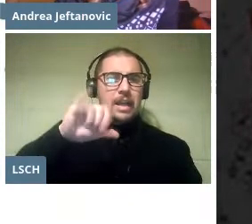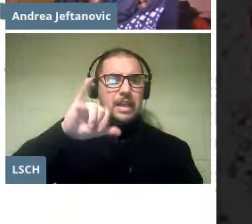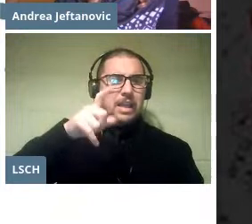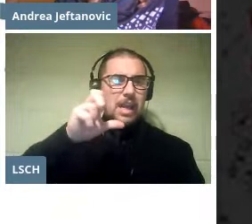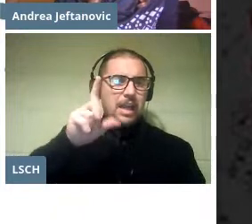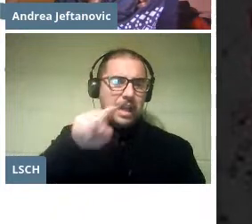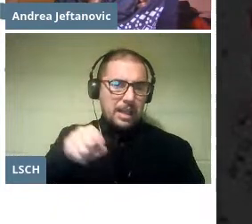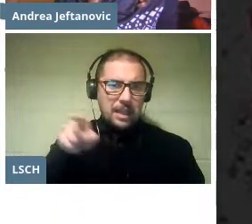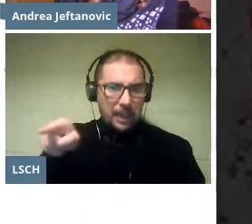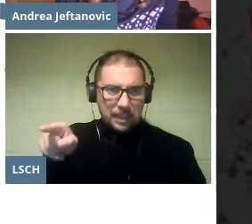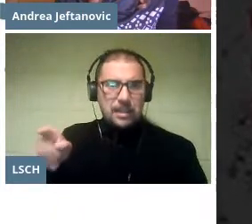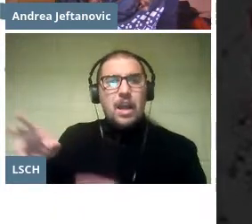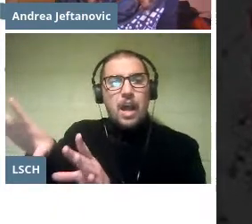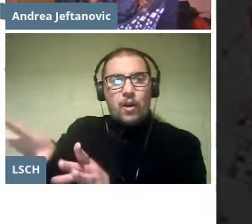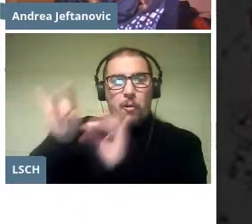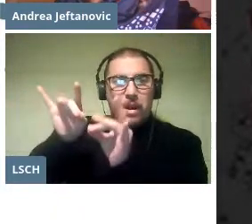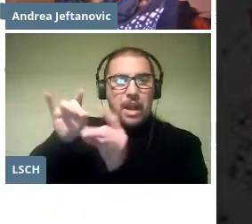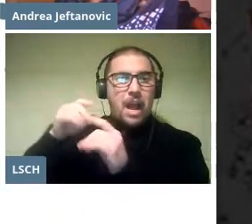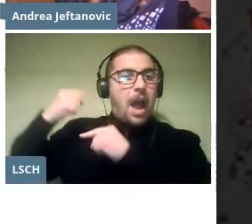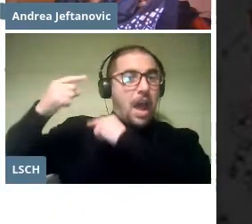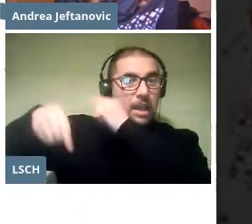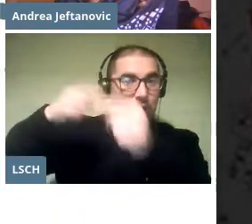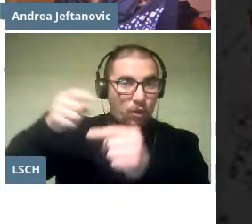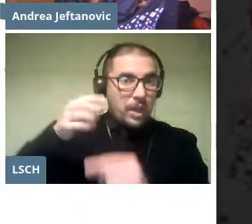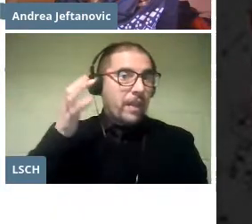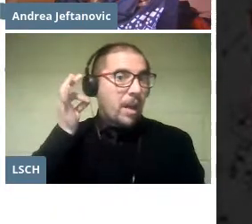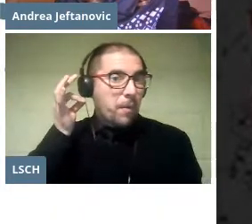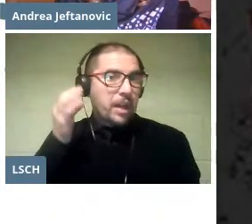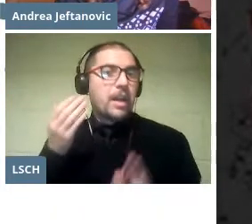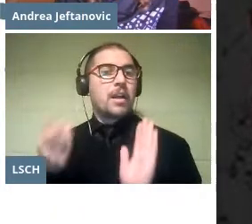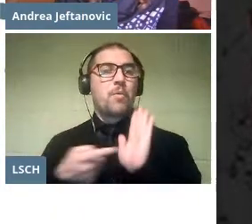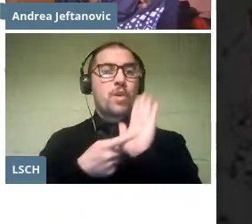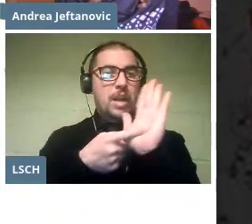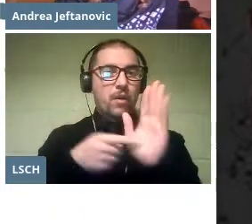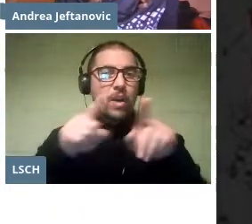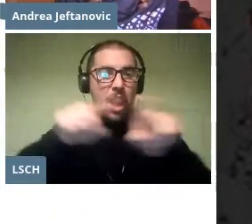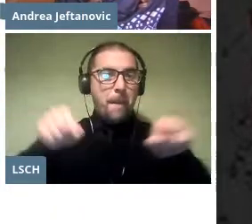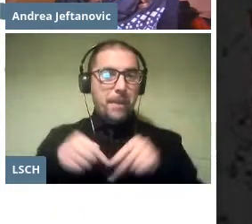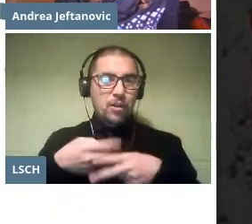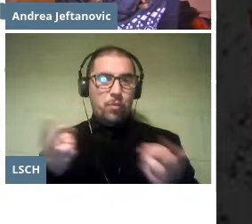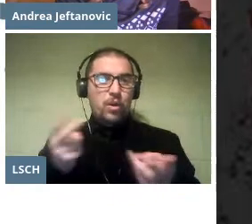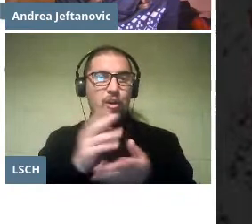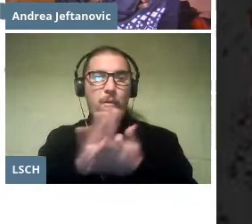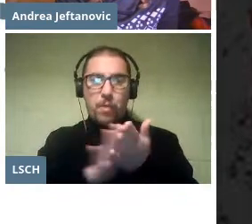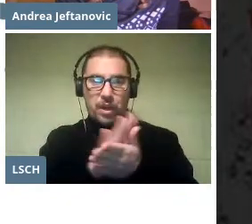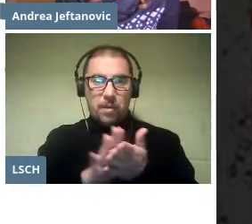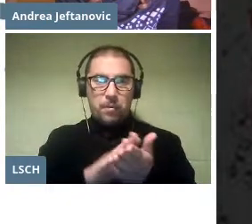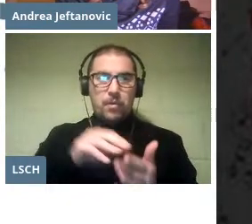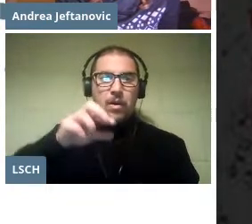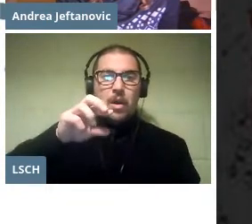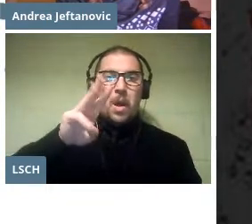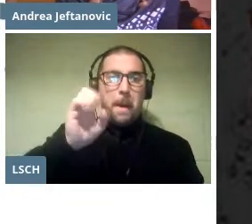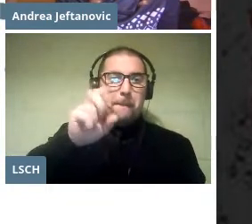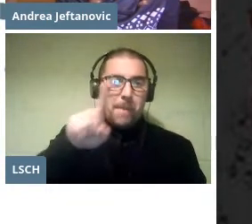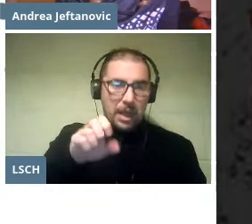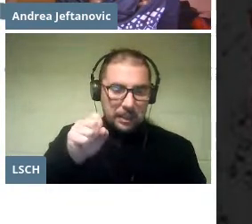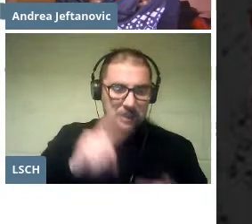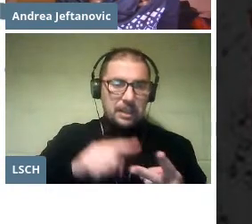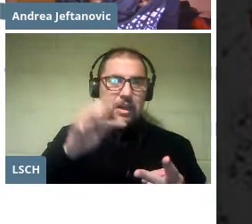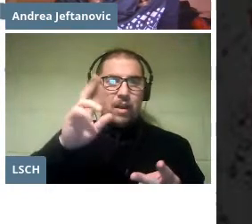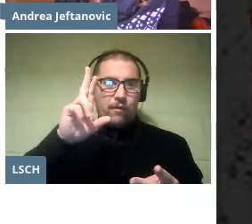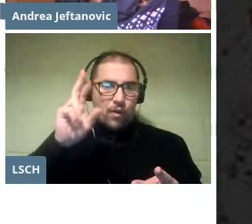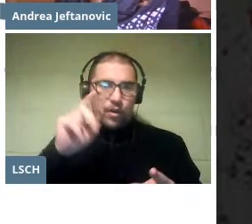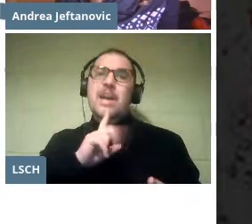histórica de mujeres que buscaron marcar presencia en el espacio público, como lo fueron Emilia Pardo Bazán, Flora